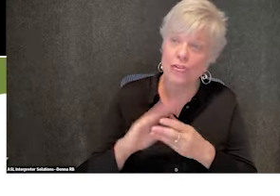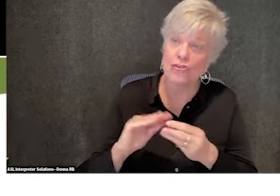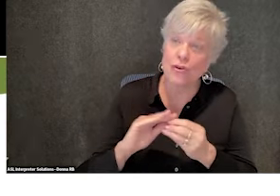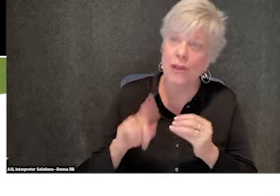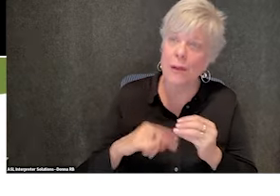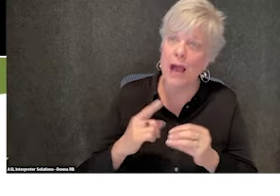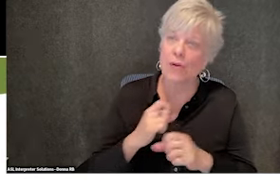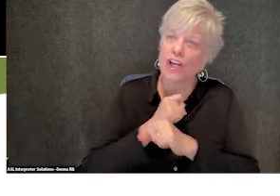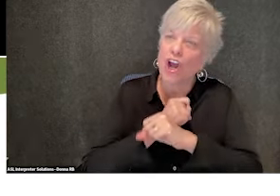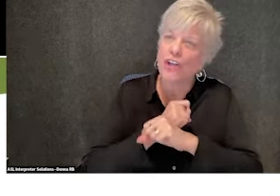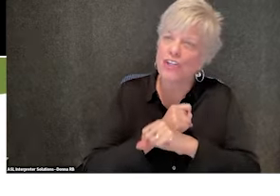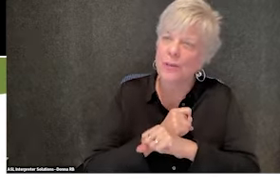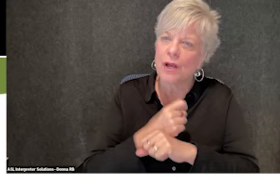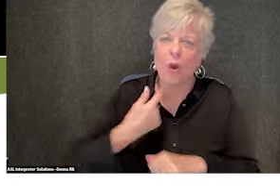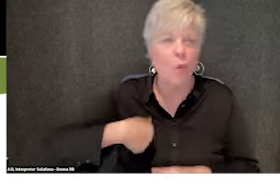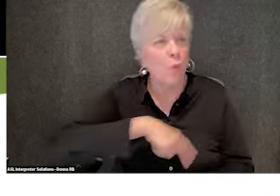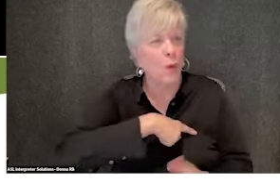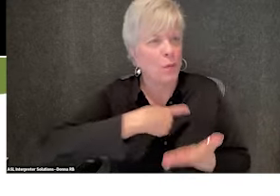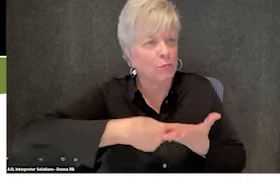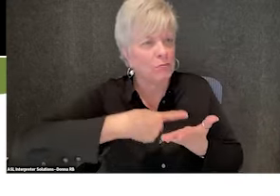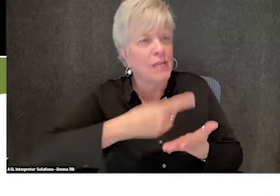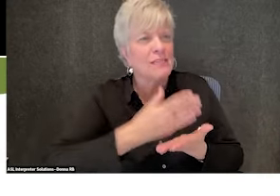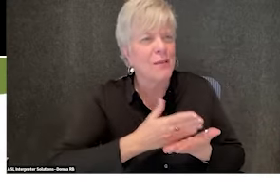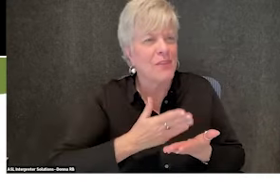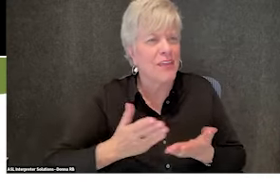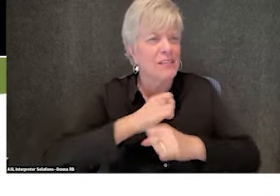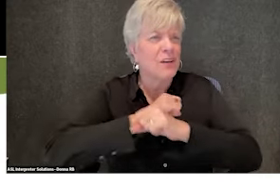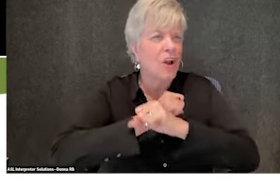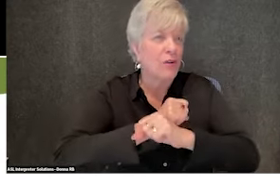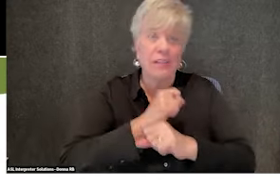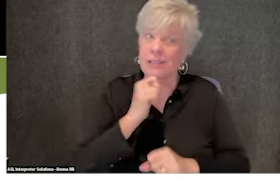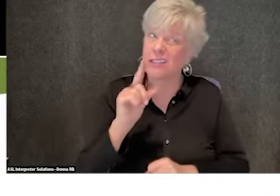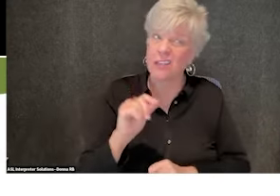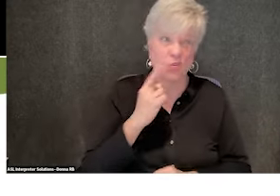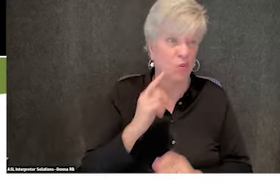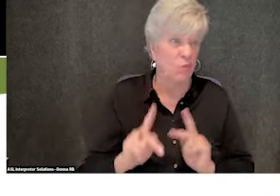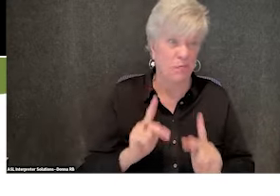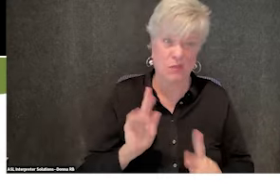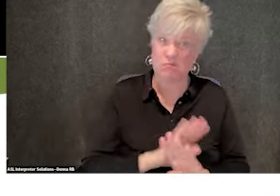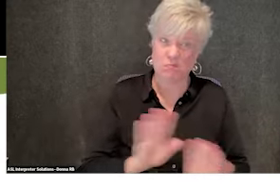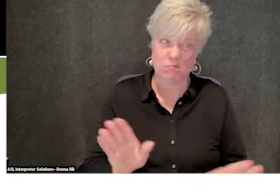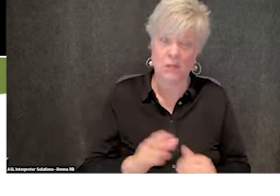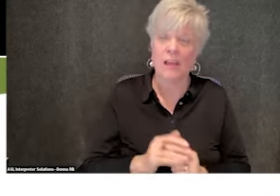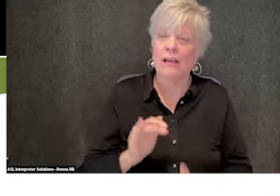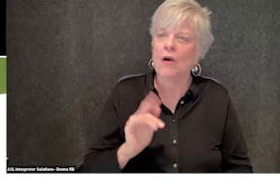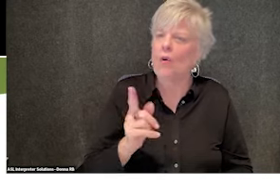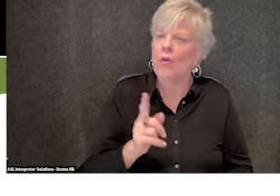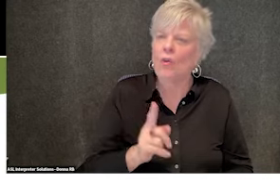personas. Will, ¿qué quisiera decir sobre tutela y qué hace y qué no hace?